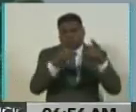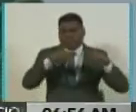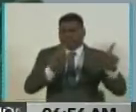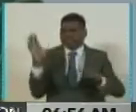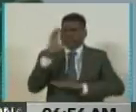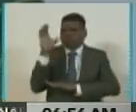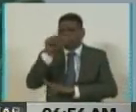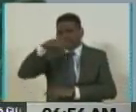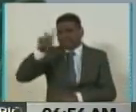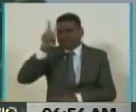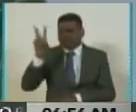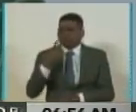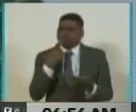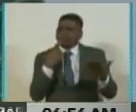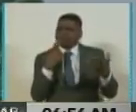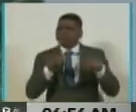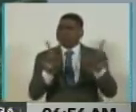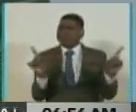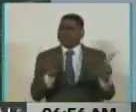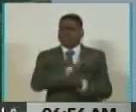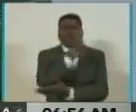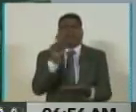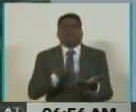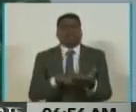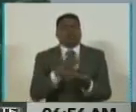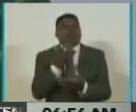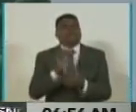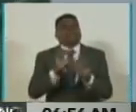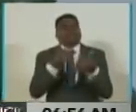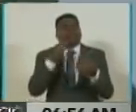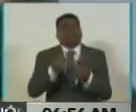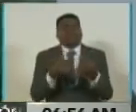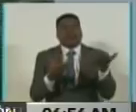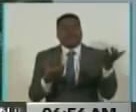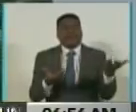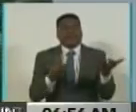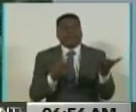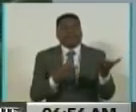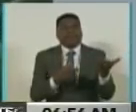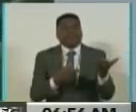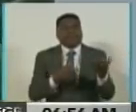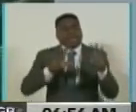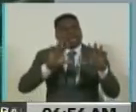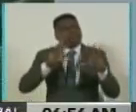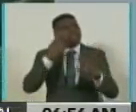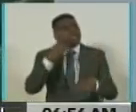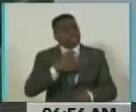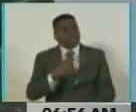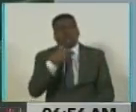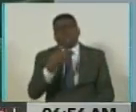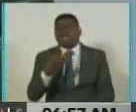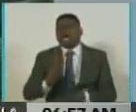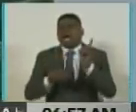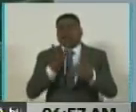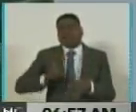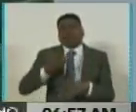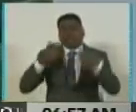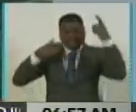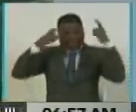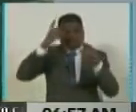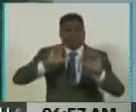siempre defiendo el hecho de que cuando empezó aquí la polarización y la radicalización, que quiero hacer una salvedad, cuando Hugo Chávez llega al poder,